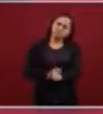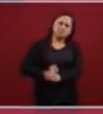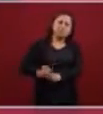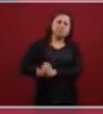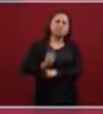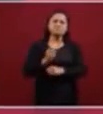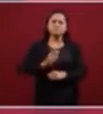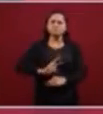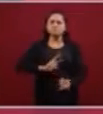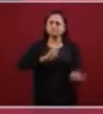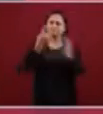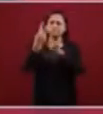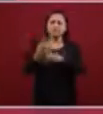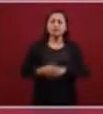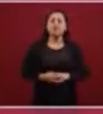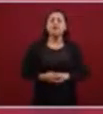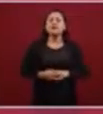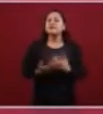porque